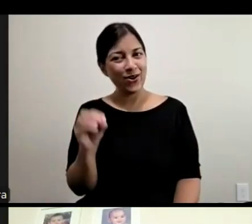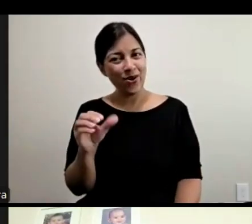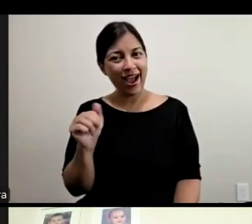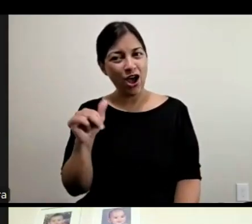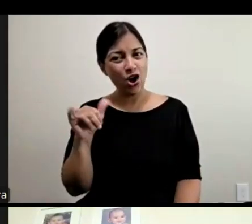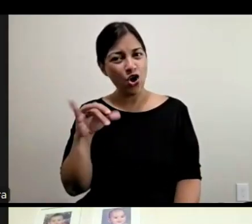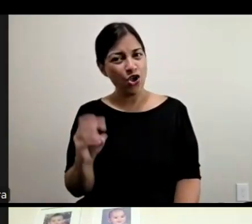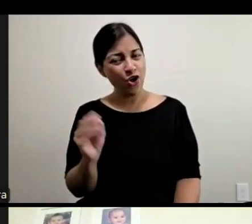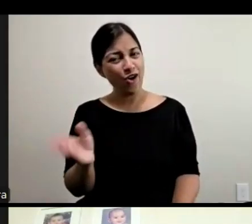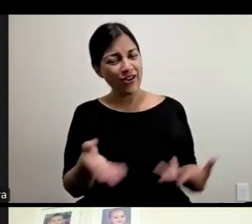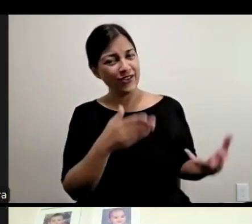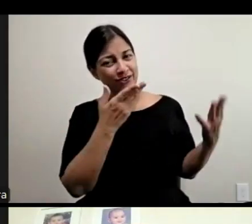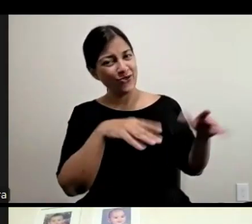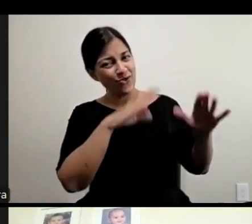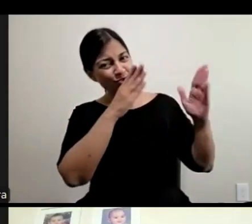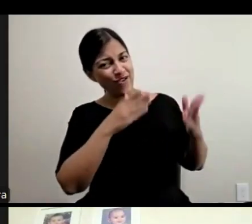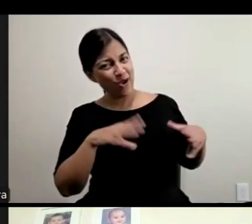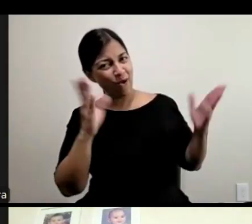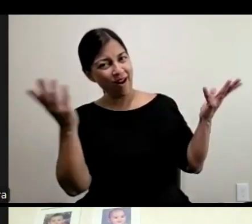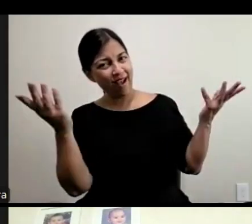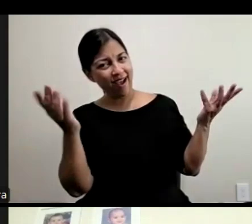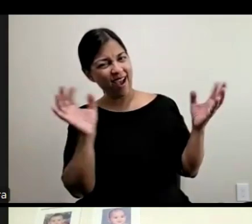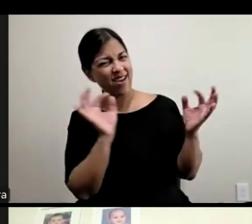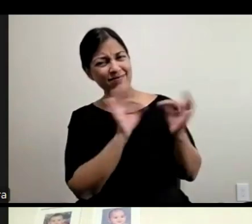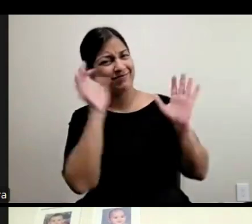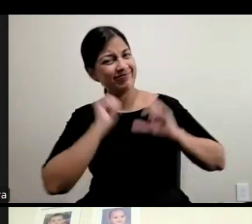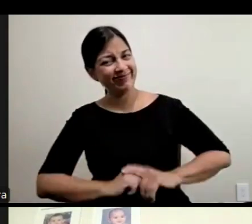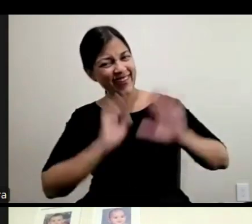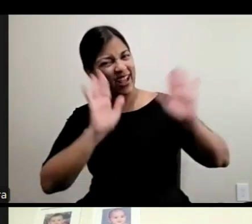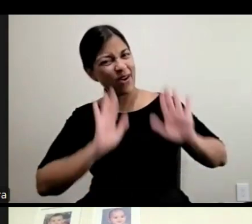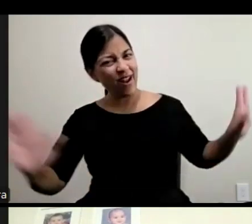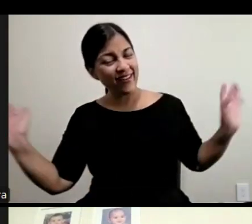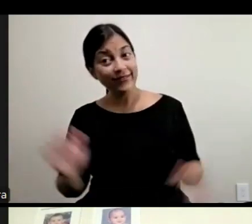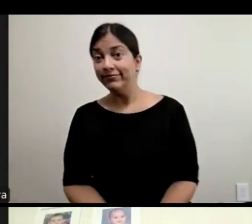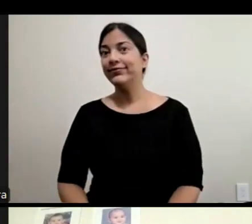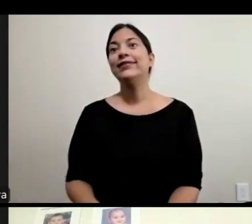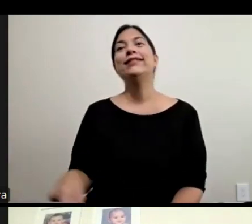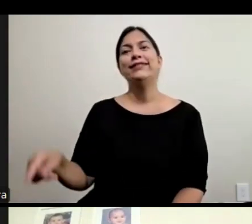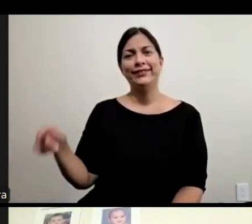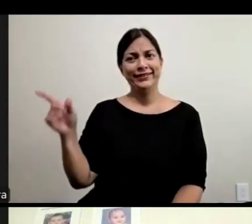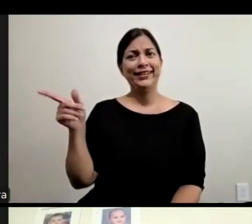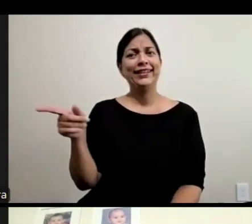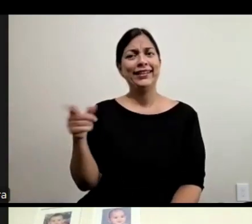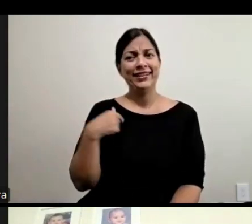con su figura espectacular. Ay, bien santa. Pensaba